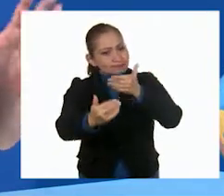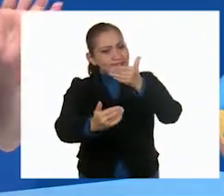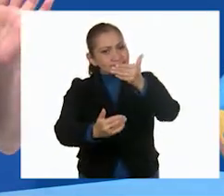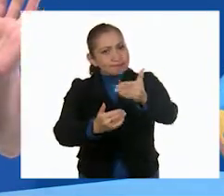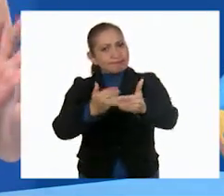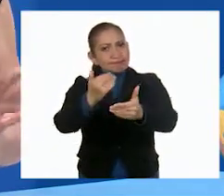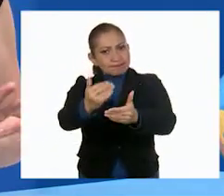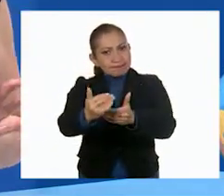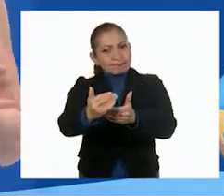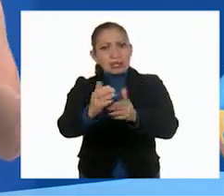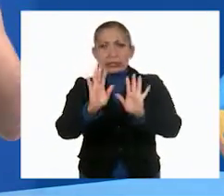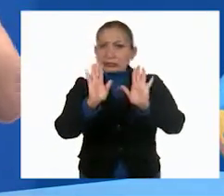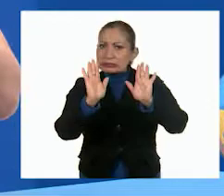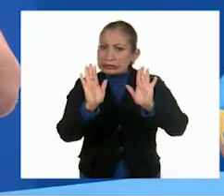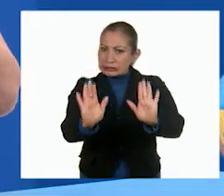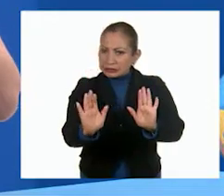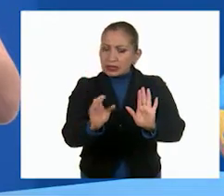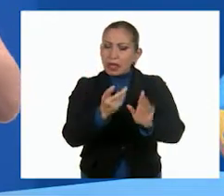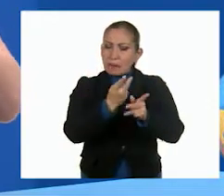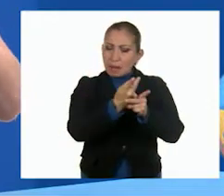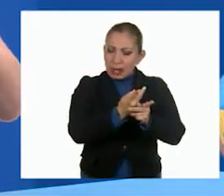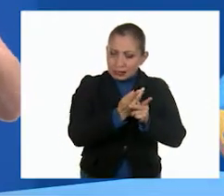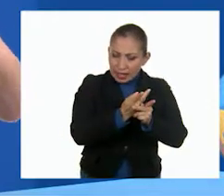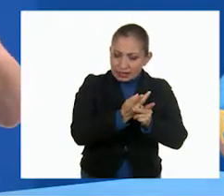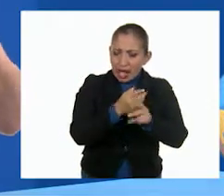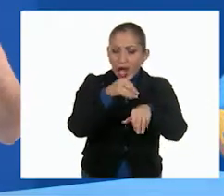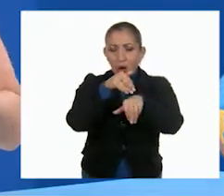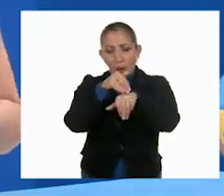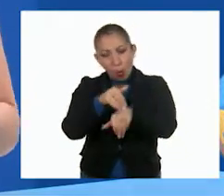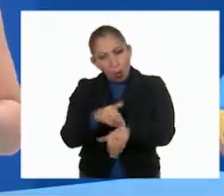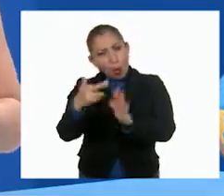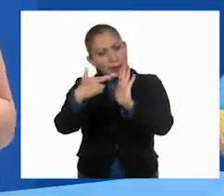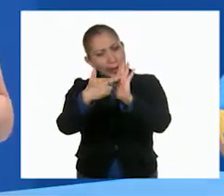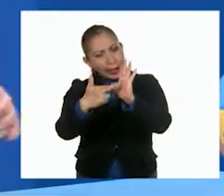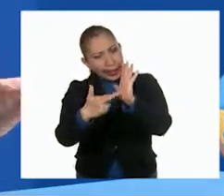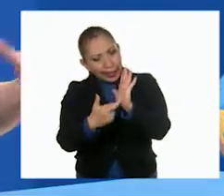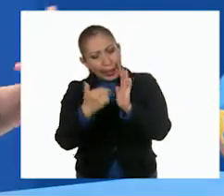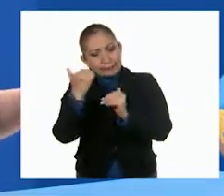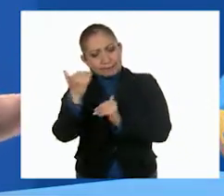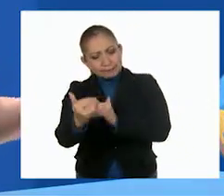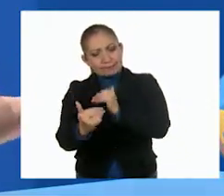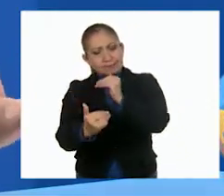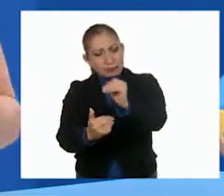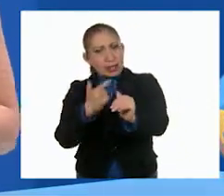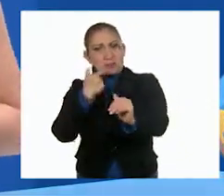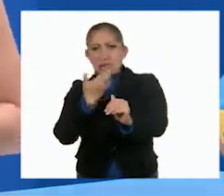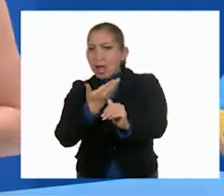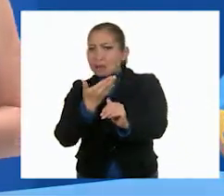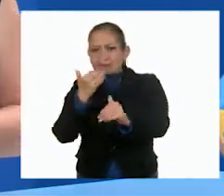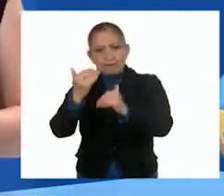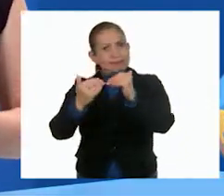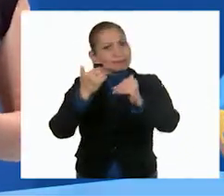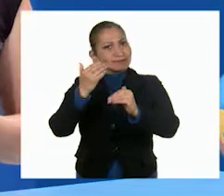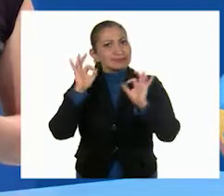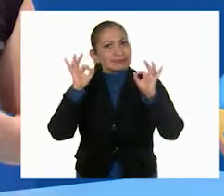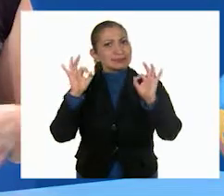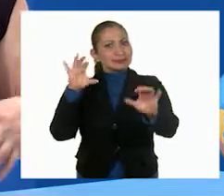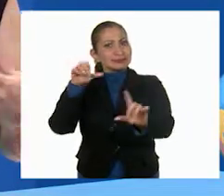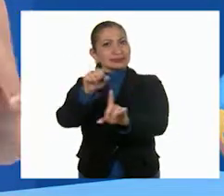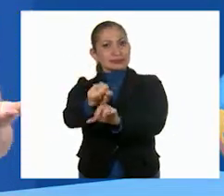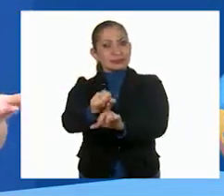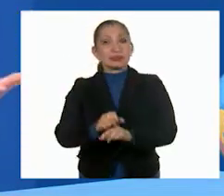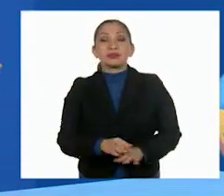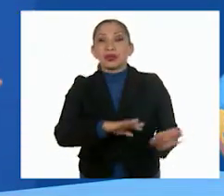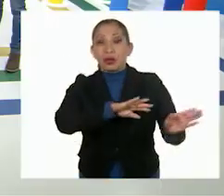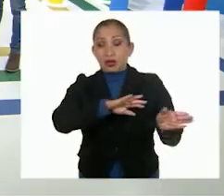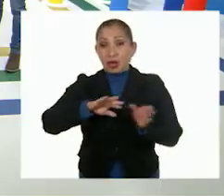Entonces, con paciencia y con obediencia, llegamos, sería la mejor ciencia, ¿verdad? Muy bien. Muy bien. Sí. Otro